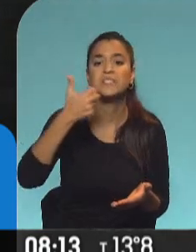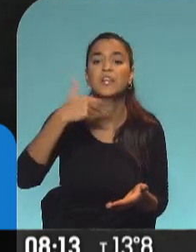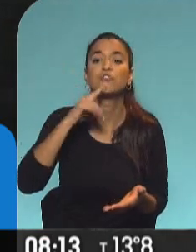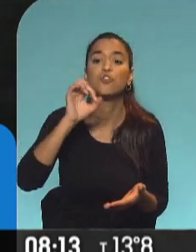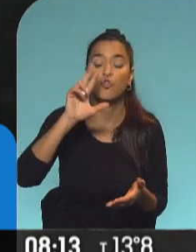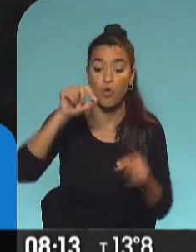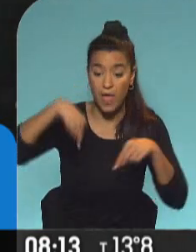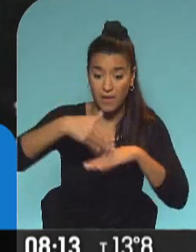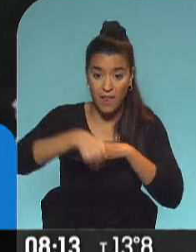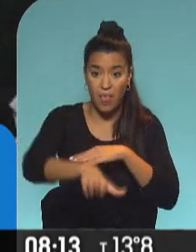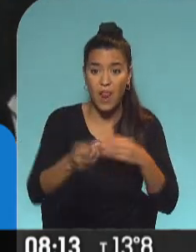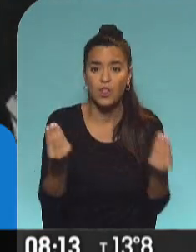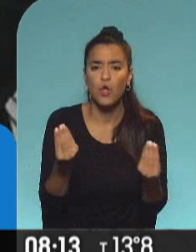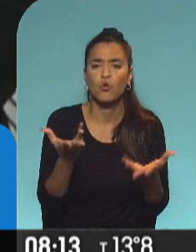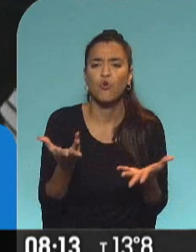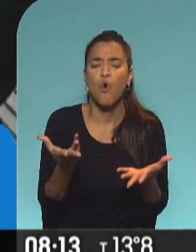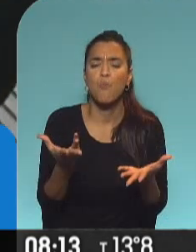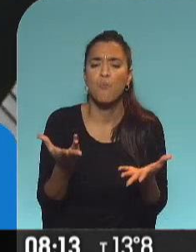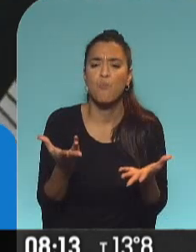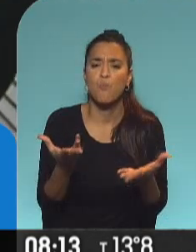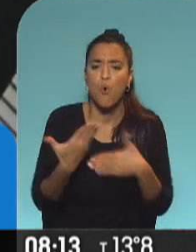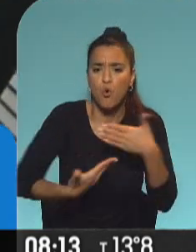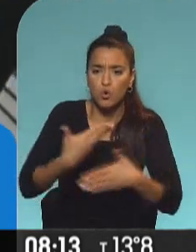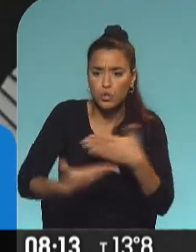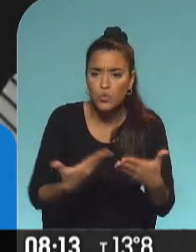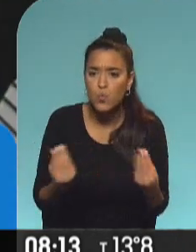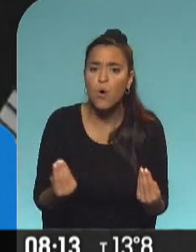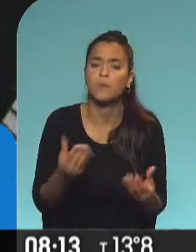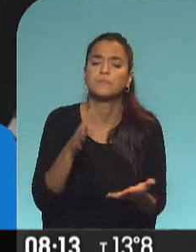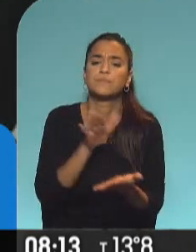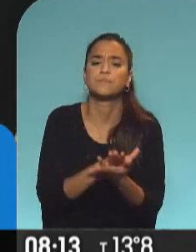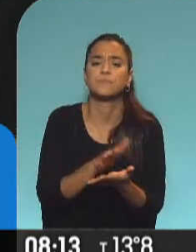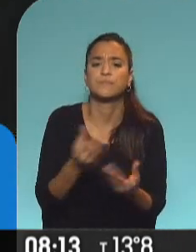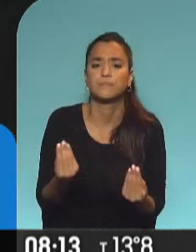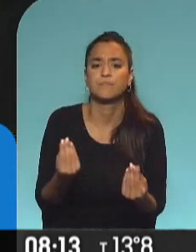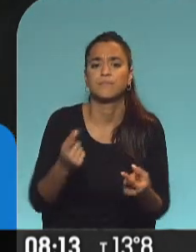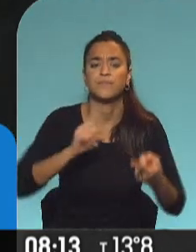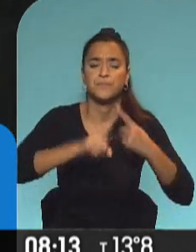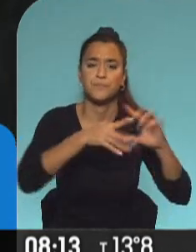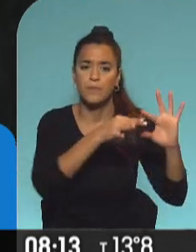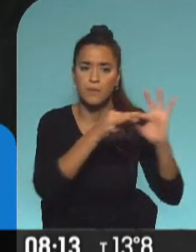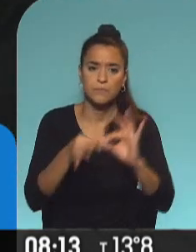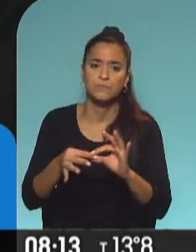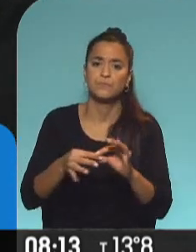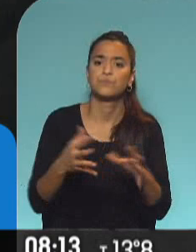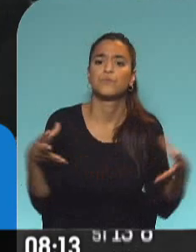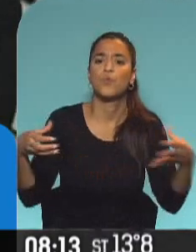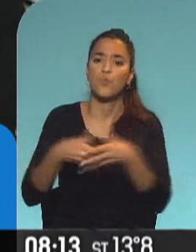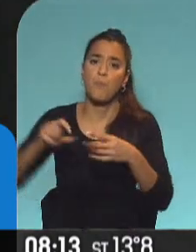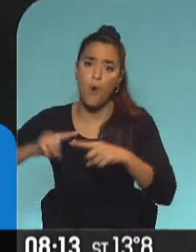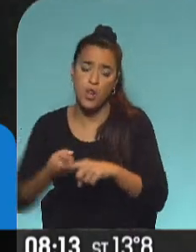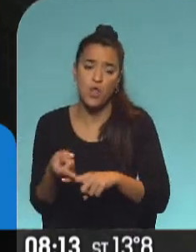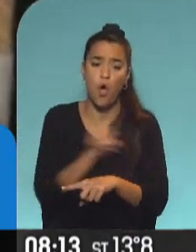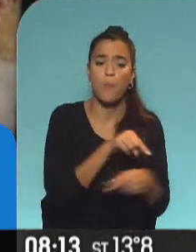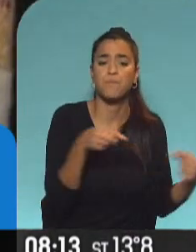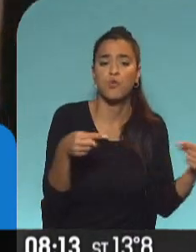en adelante, ¿cómo van a seguir analizando lo que es esta relación entre oficialismo y la oposición,